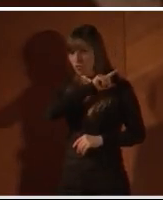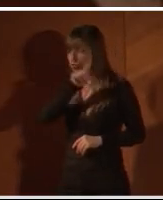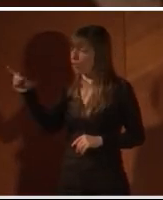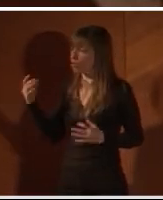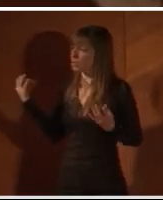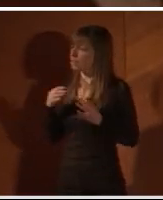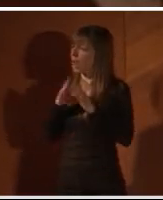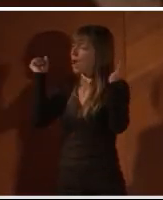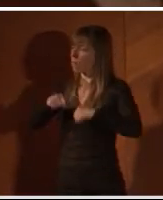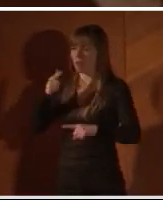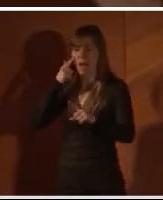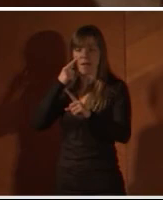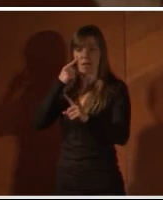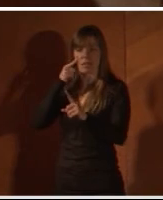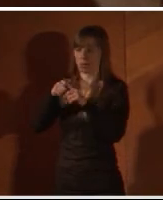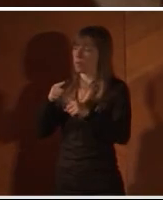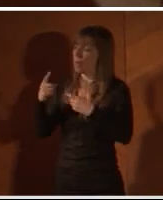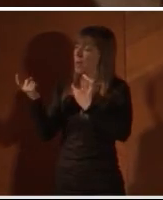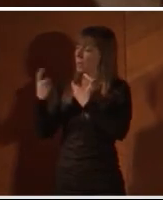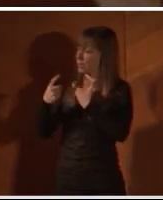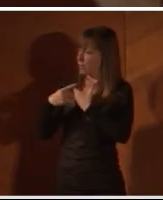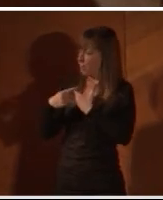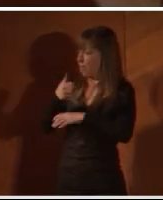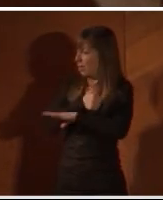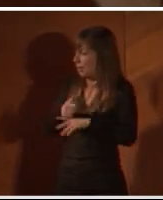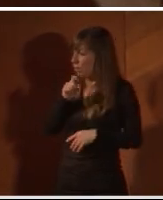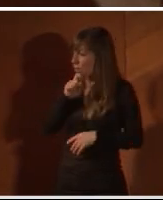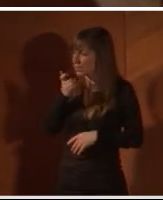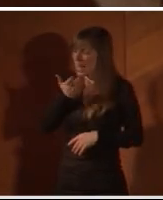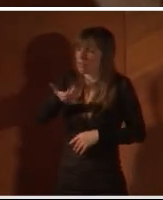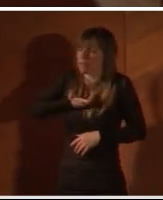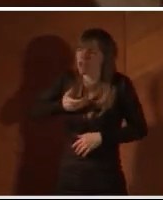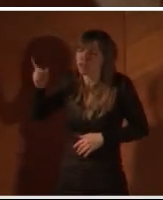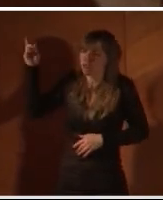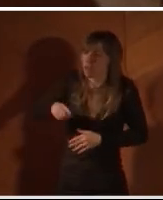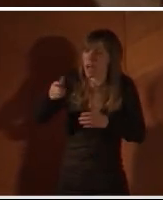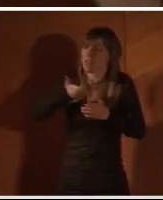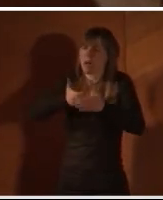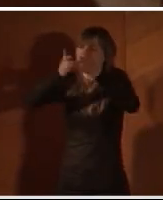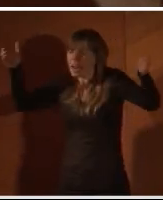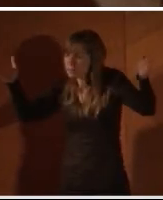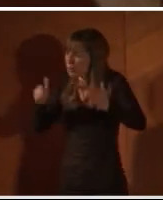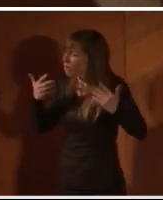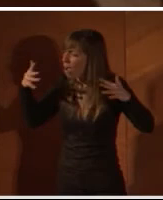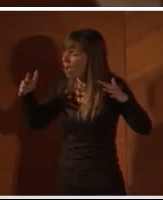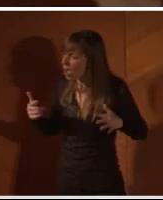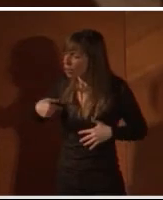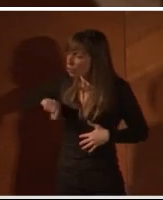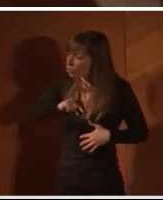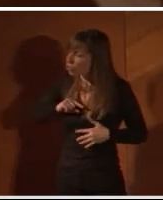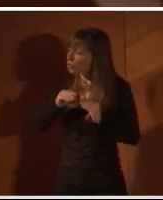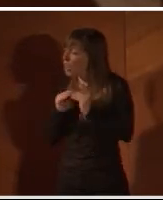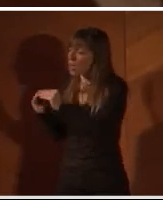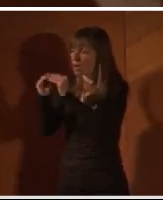establecer mecanismos de participación ciudadana. Si todos los ayuntamientos, desde el más grande hasta el más pequeño, Ofrecemos mecanismos muy similares de participación.